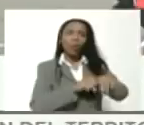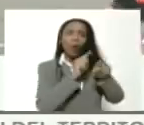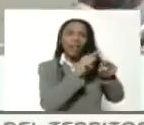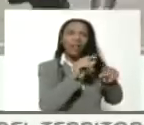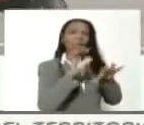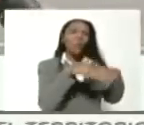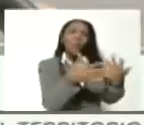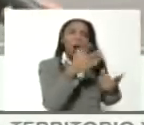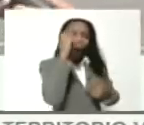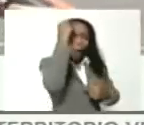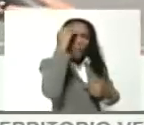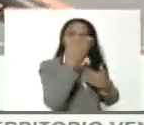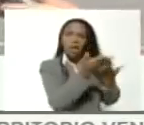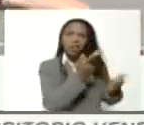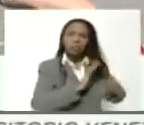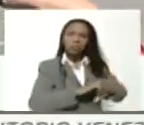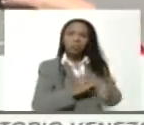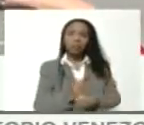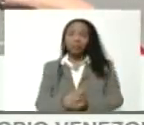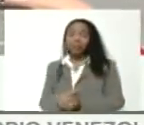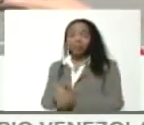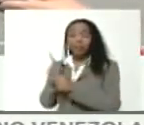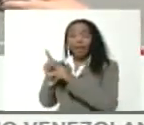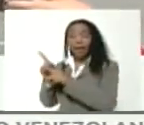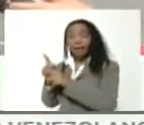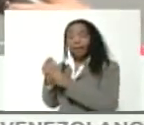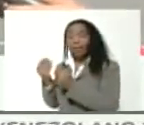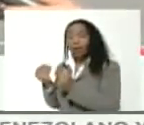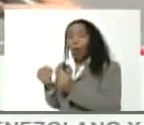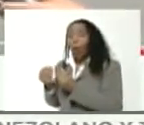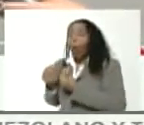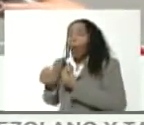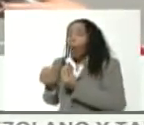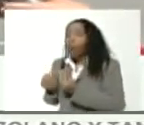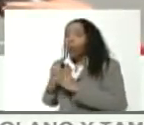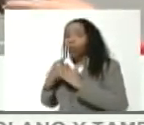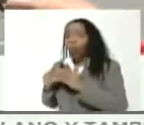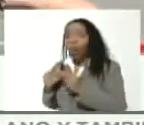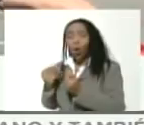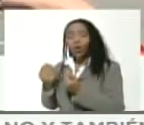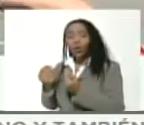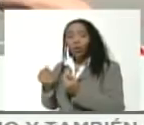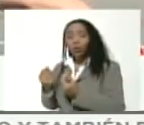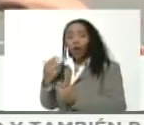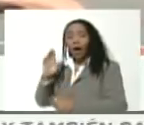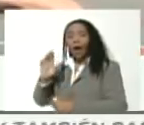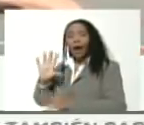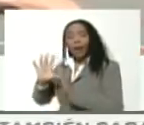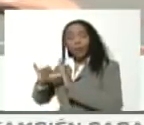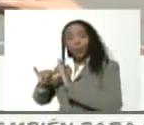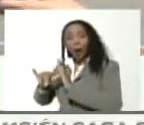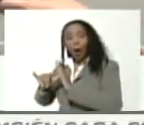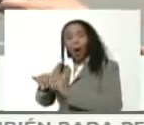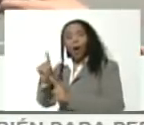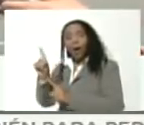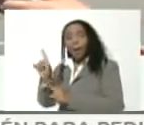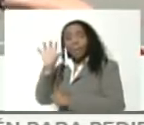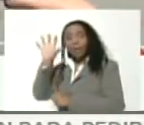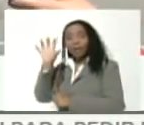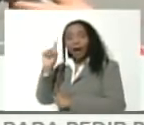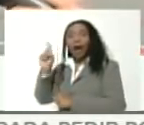opinión al respecto? Ese dinero, como todos los recursos que le han robado a la patria, se lo robaron luego